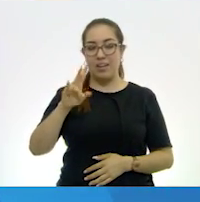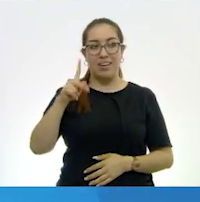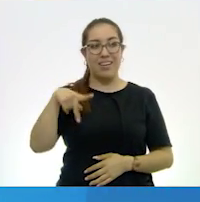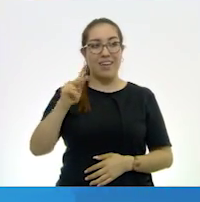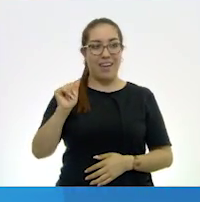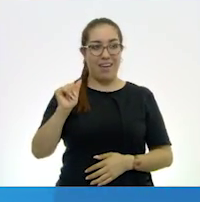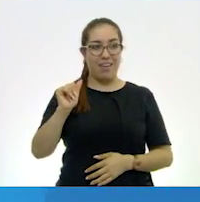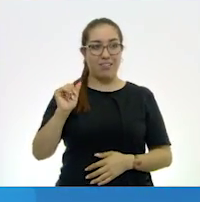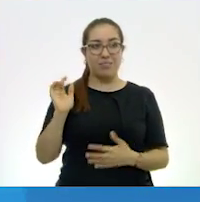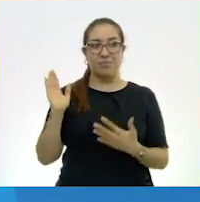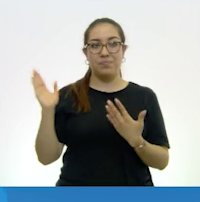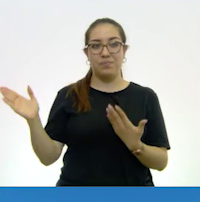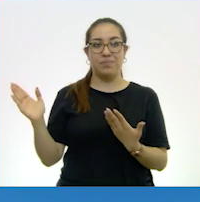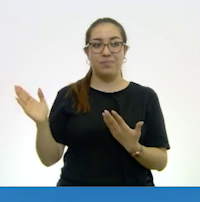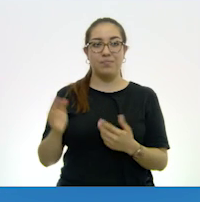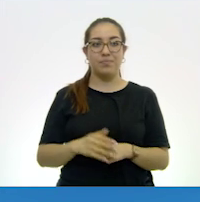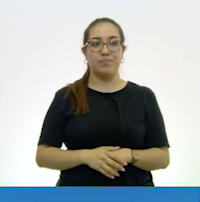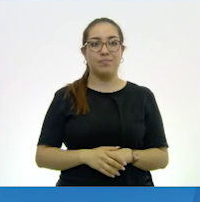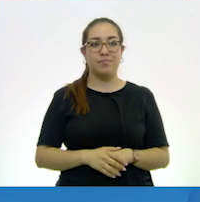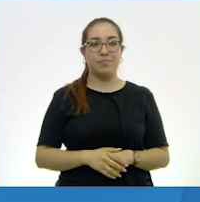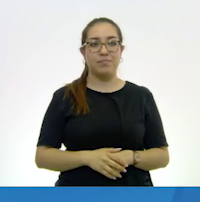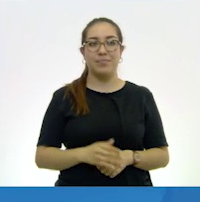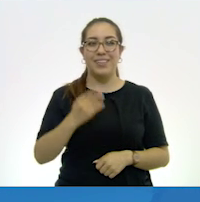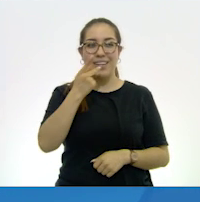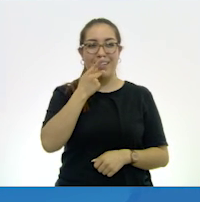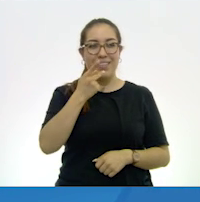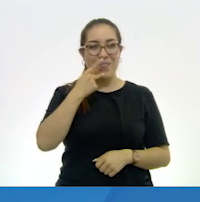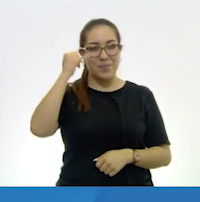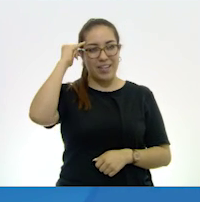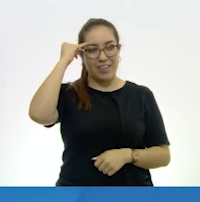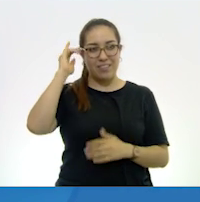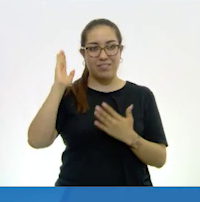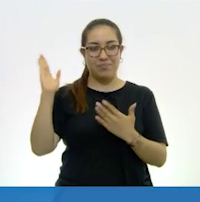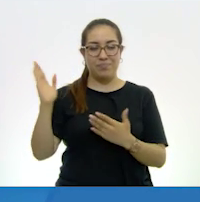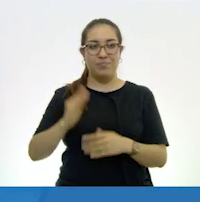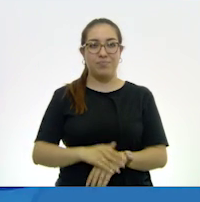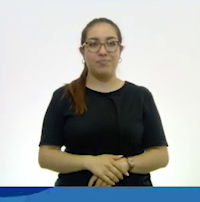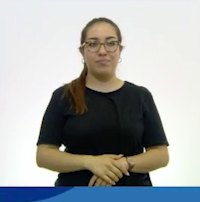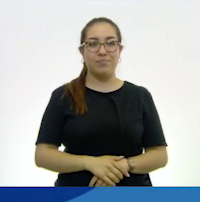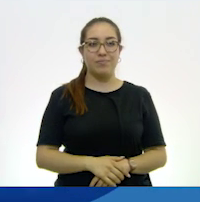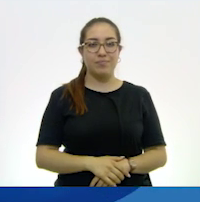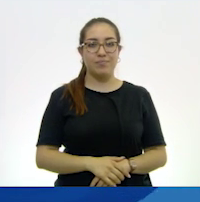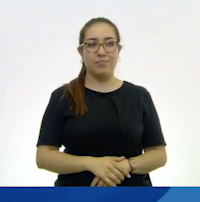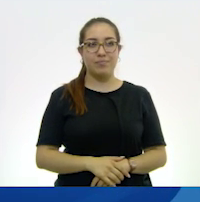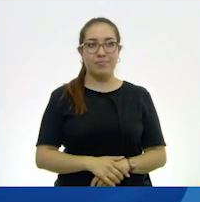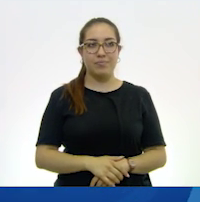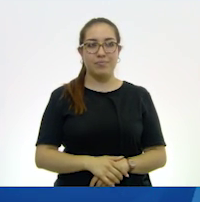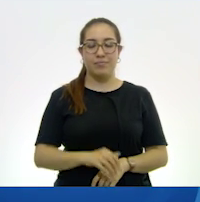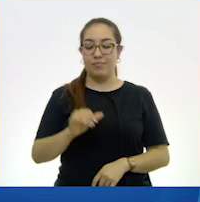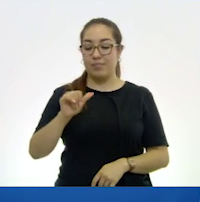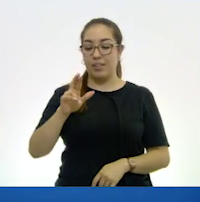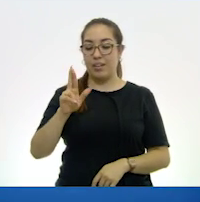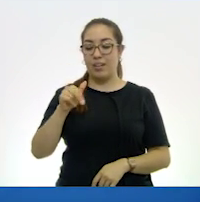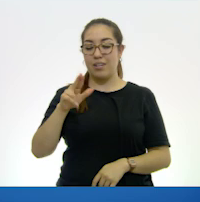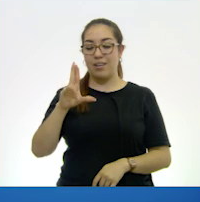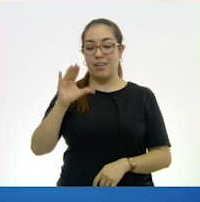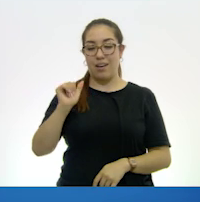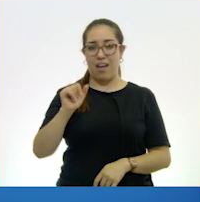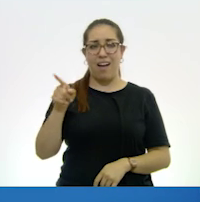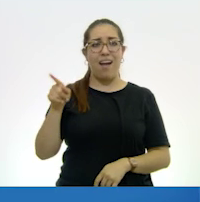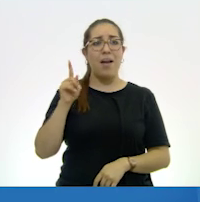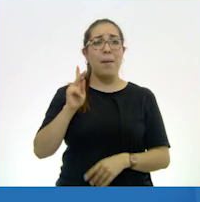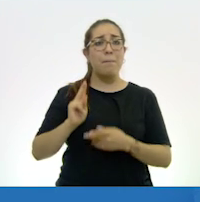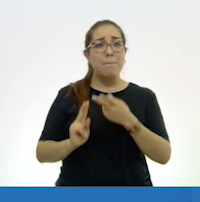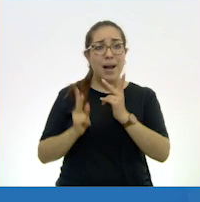Árnica. Genge genbaru hogu na u impeme. Árnica. Es una planta